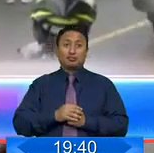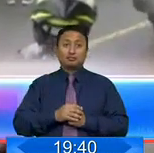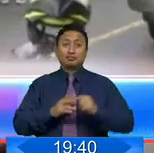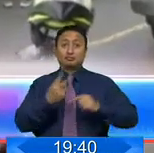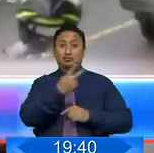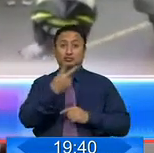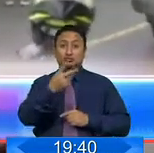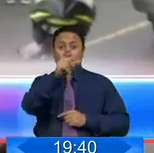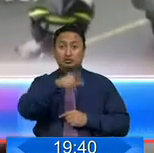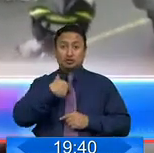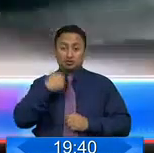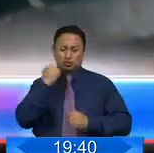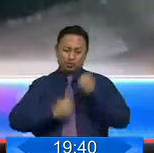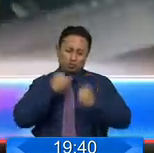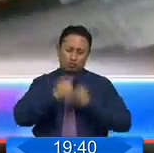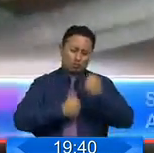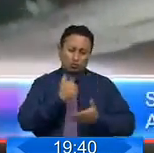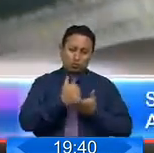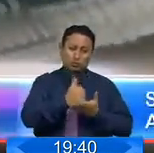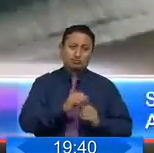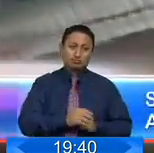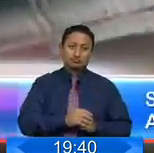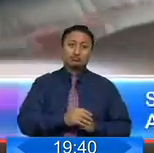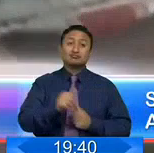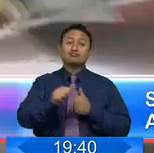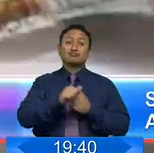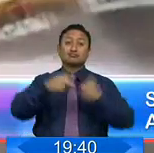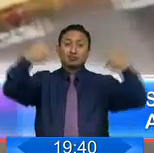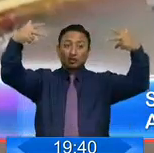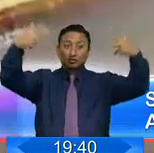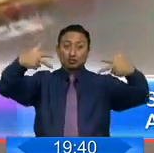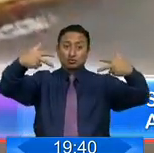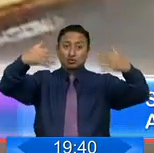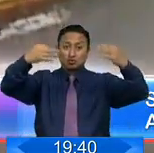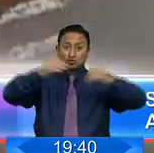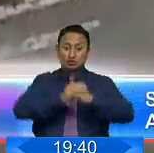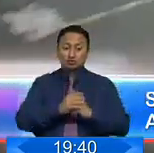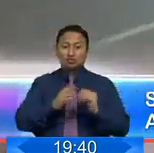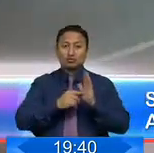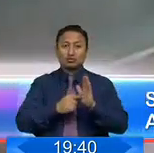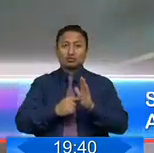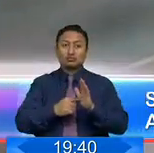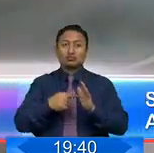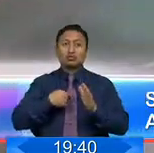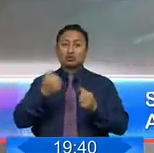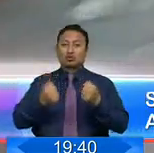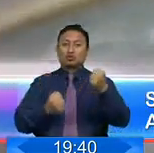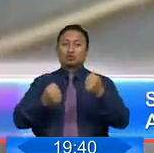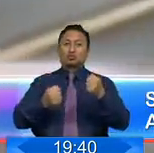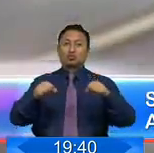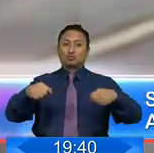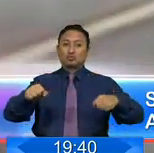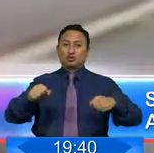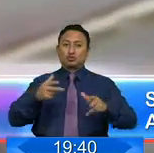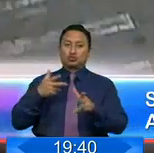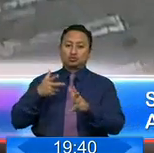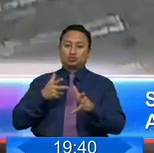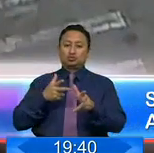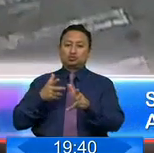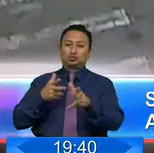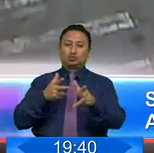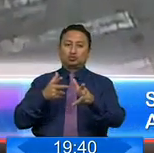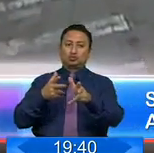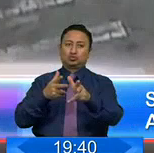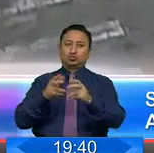a los señores. Una cámara de seguridad fue testigo del acto delictivo, grabó cuando el camión era seguido por la motocicleta y el auto. Incluso